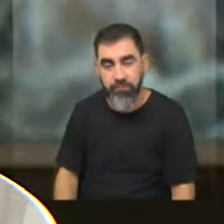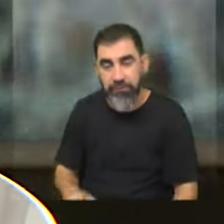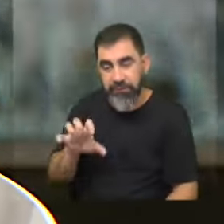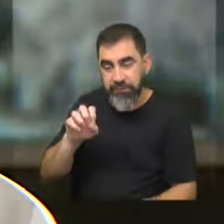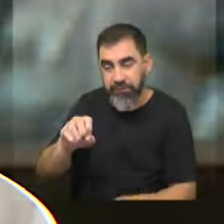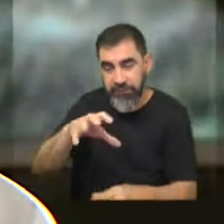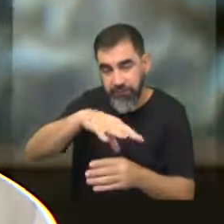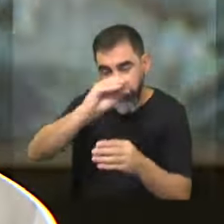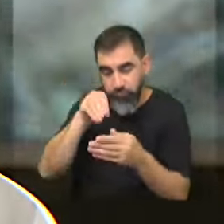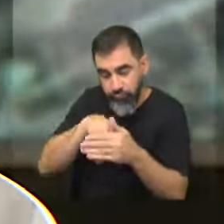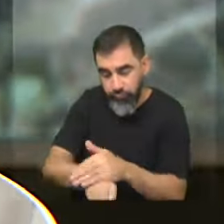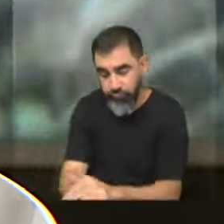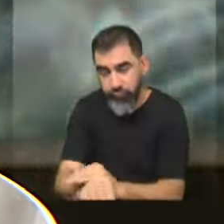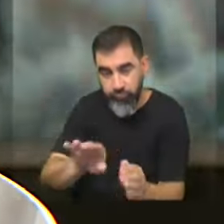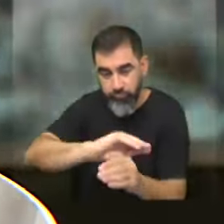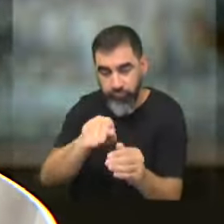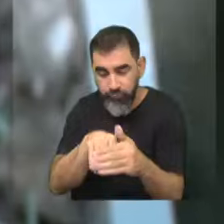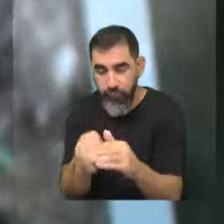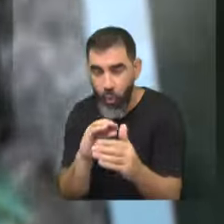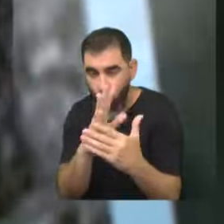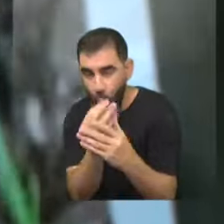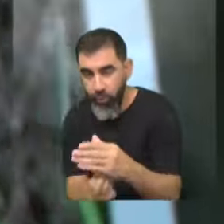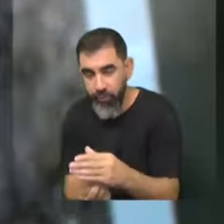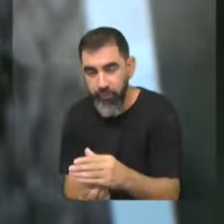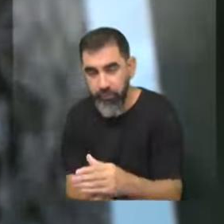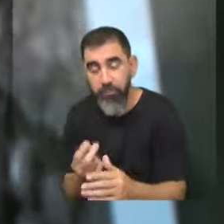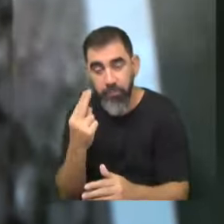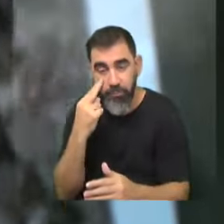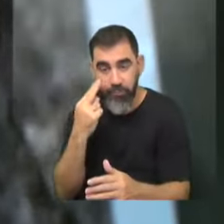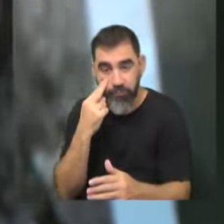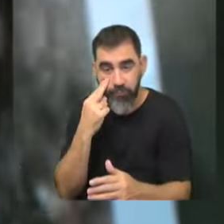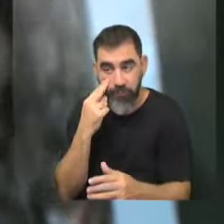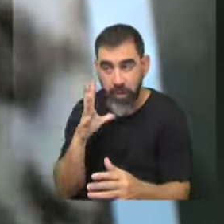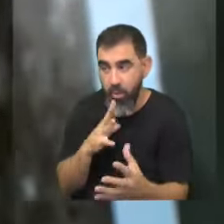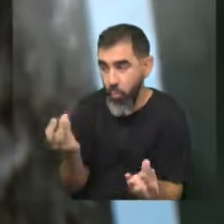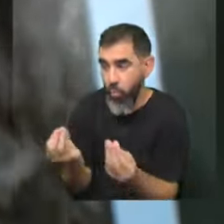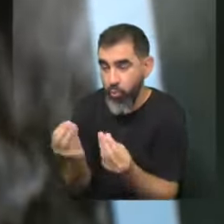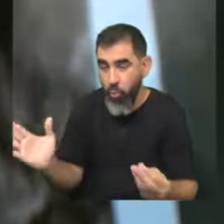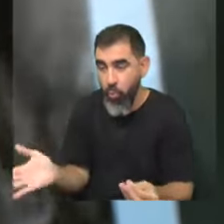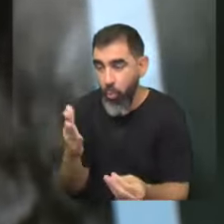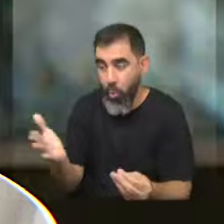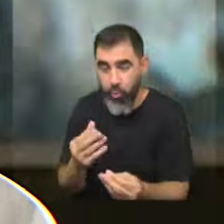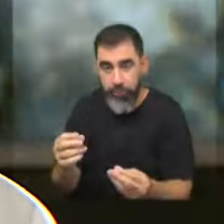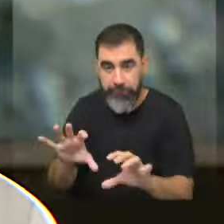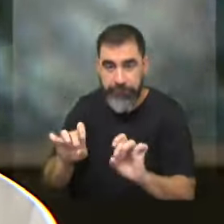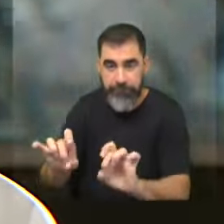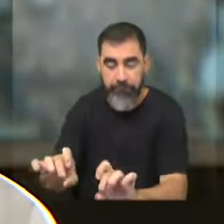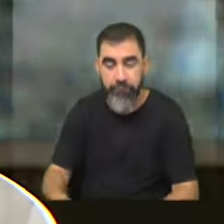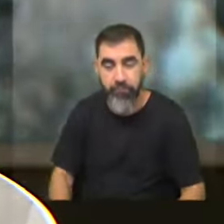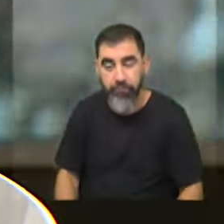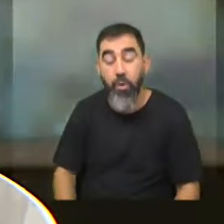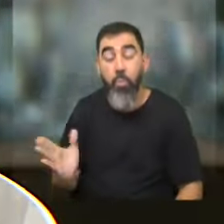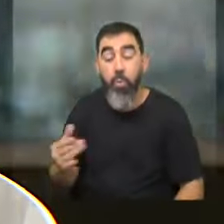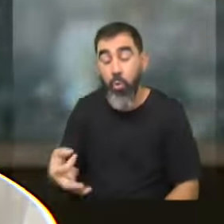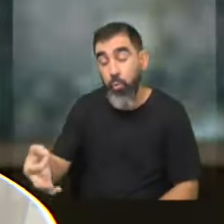cortarla y la llevan dentro de la cueva. Ok, con lo cual afectan por completo, y más si son muchos, la producción de ese establecimiento. Ahí está. Un productor me contaba